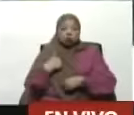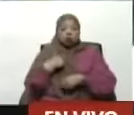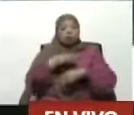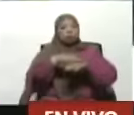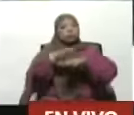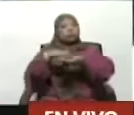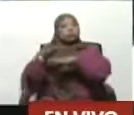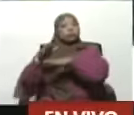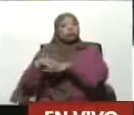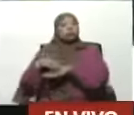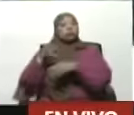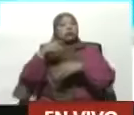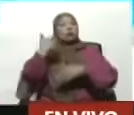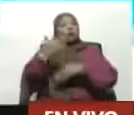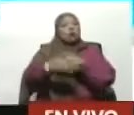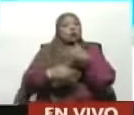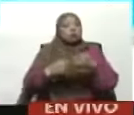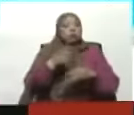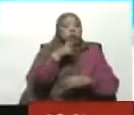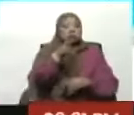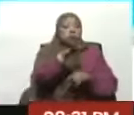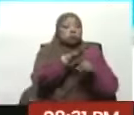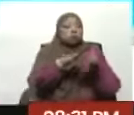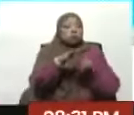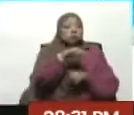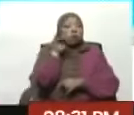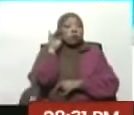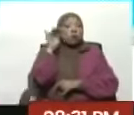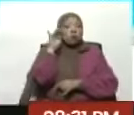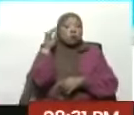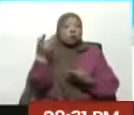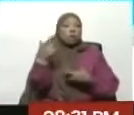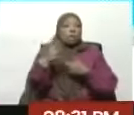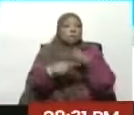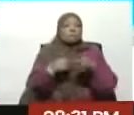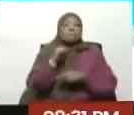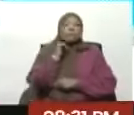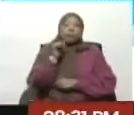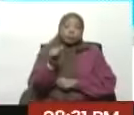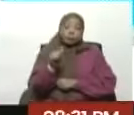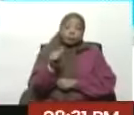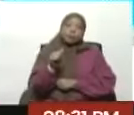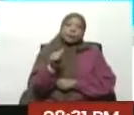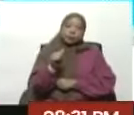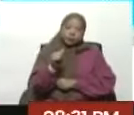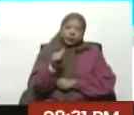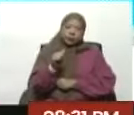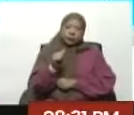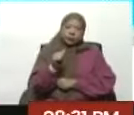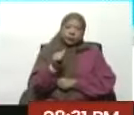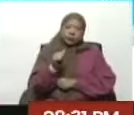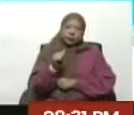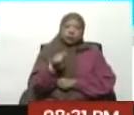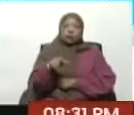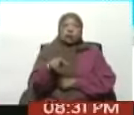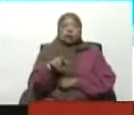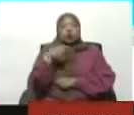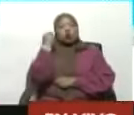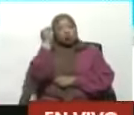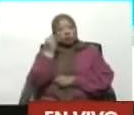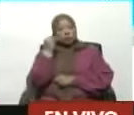están en pasos feos, están en pasos malos. Y ellos